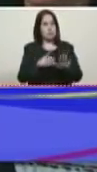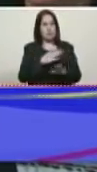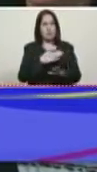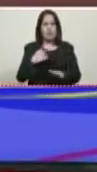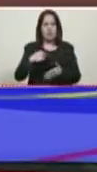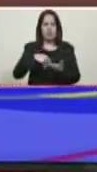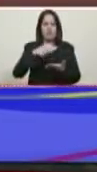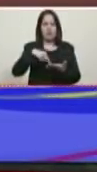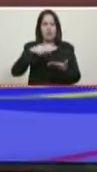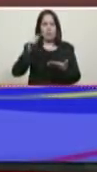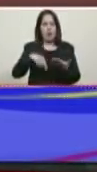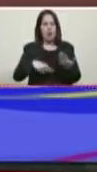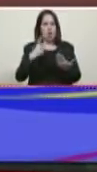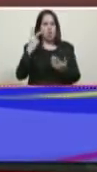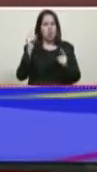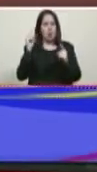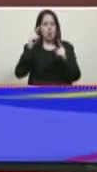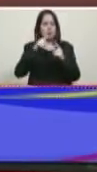puntos de cuenta